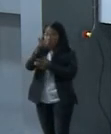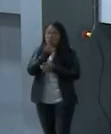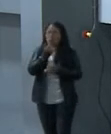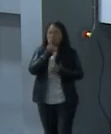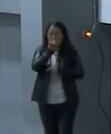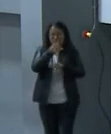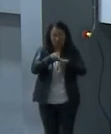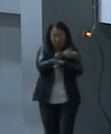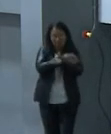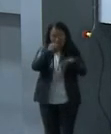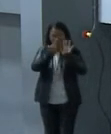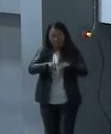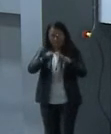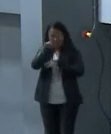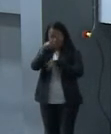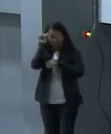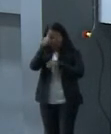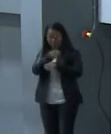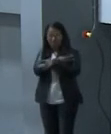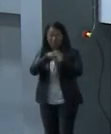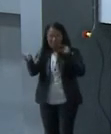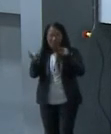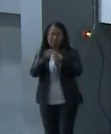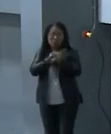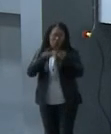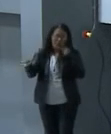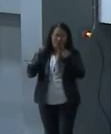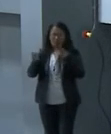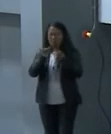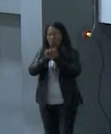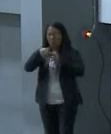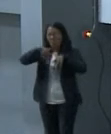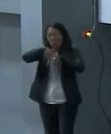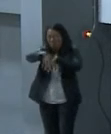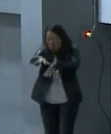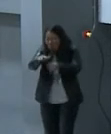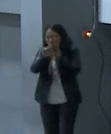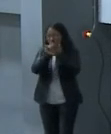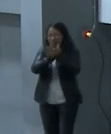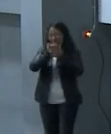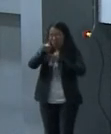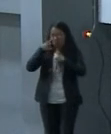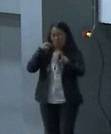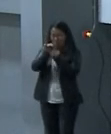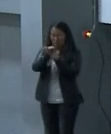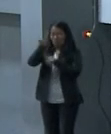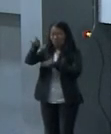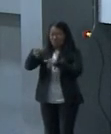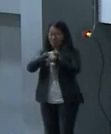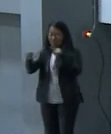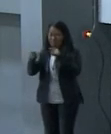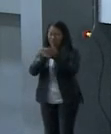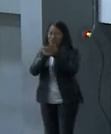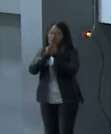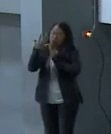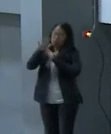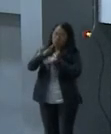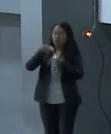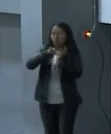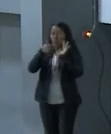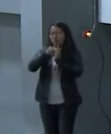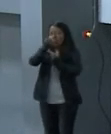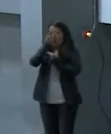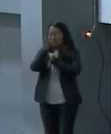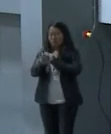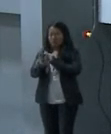inicialmente ustedes recordarán era de 3 semanas, luego de 4, y fue una movilización grande para exigir las 6 semanas, implicaba algo más de 3.000 millones. Nos ha dicho que